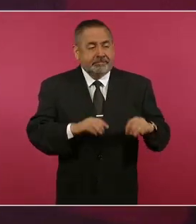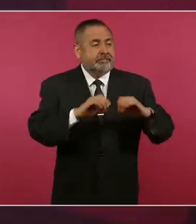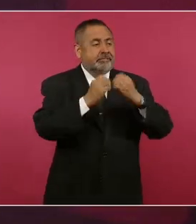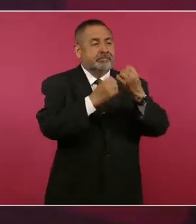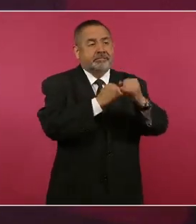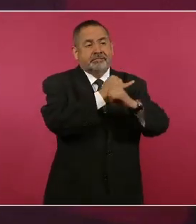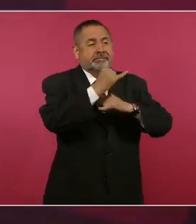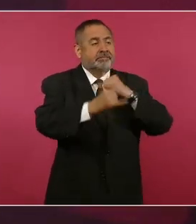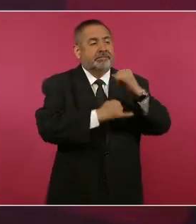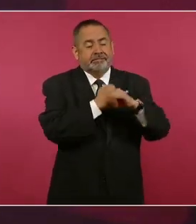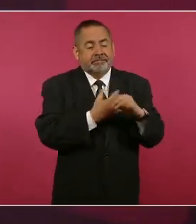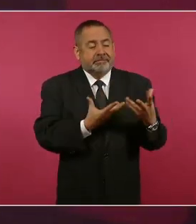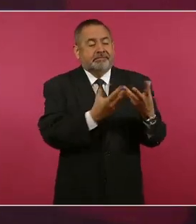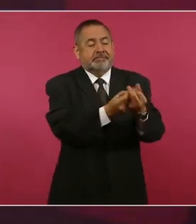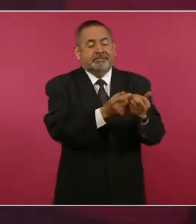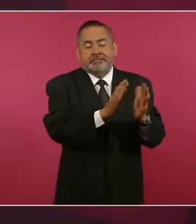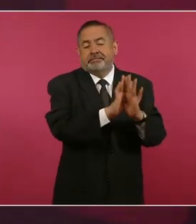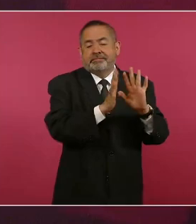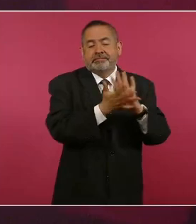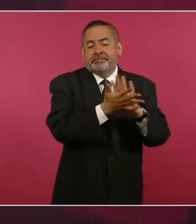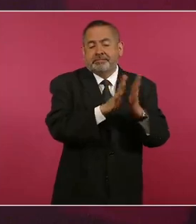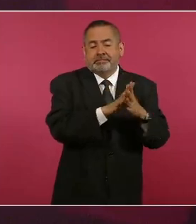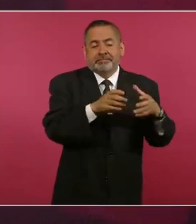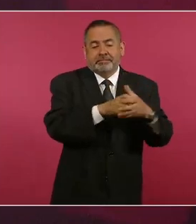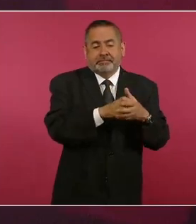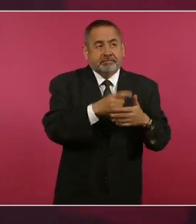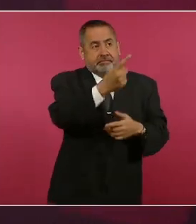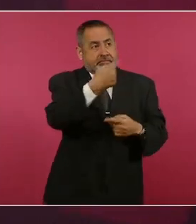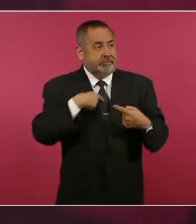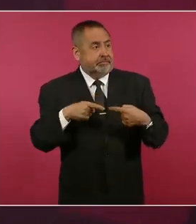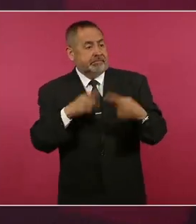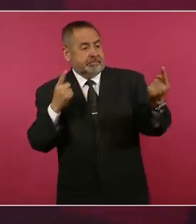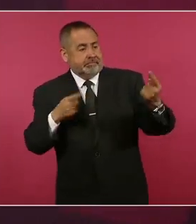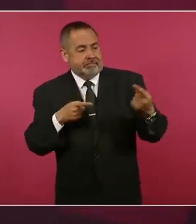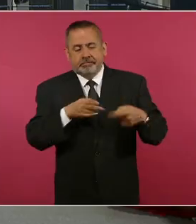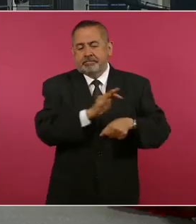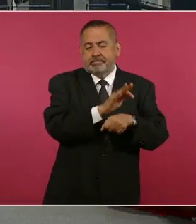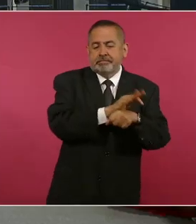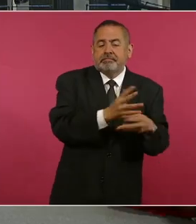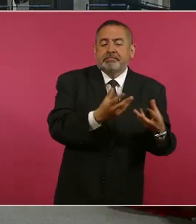organismos internacionales que tienen diferencias con nosotros.